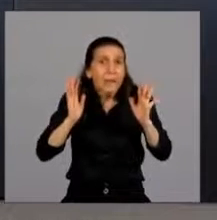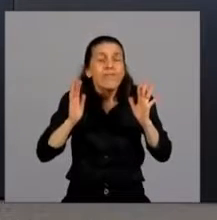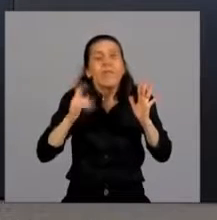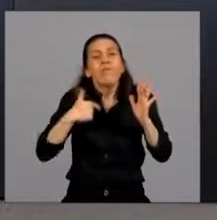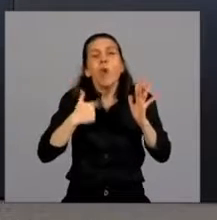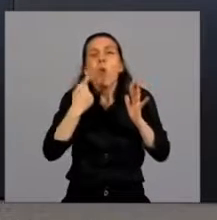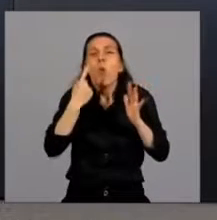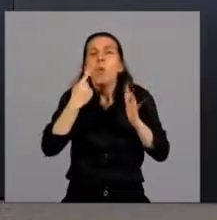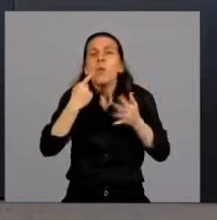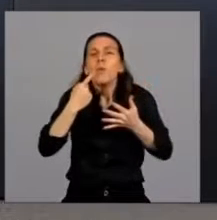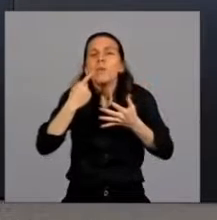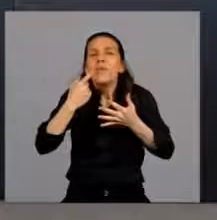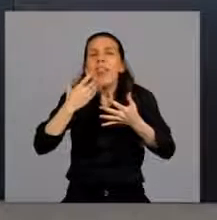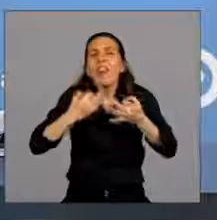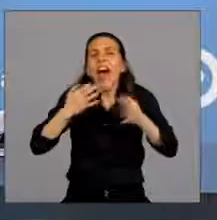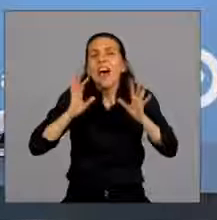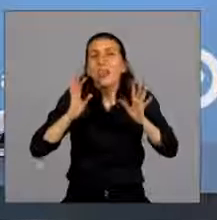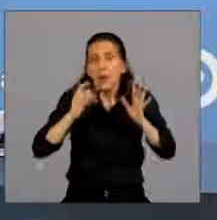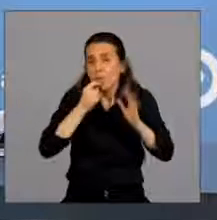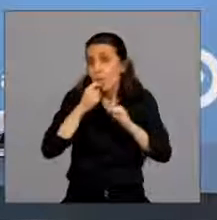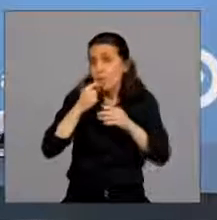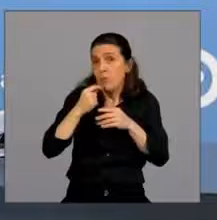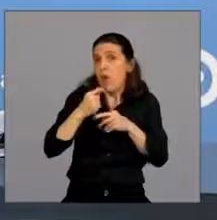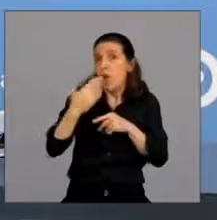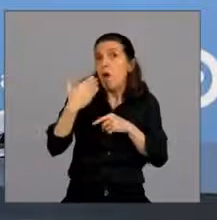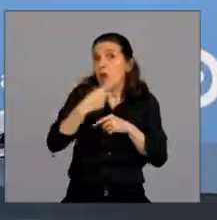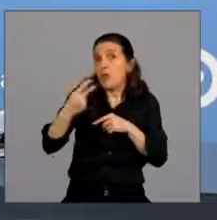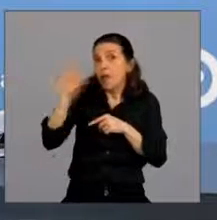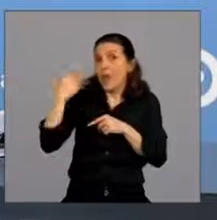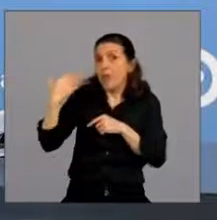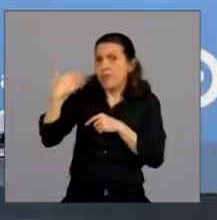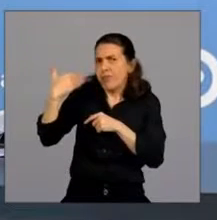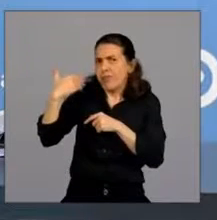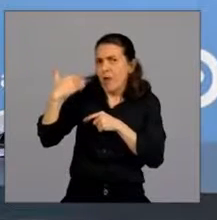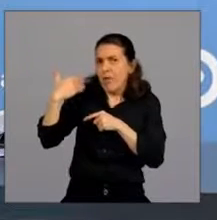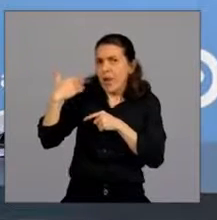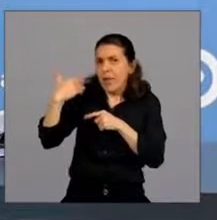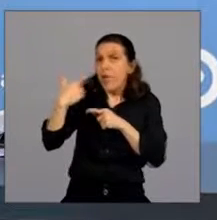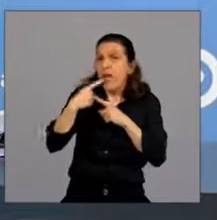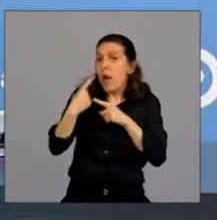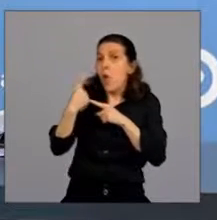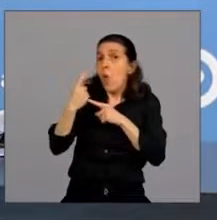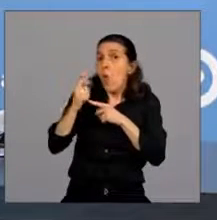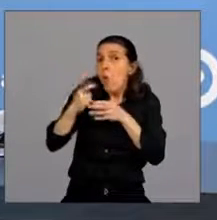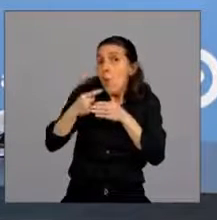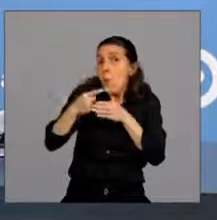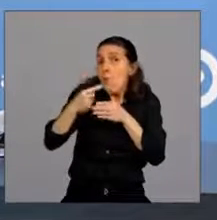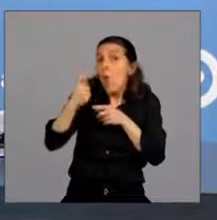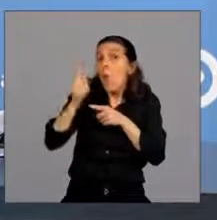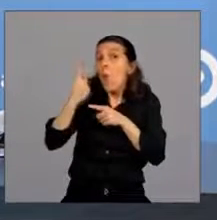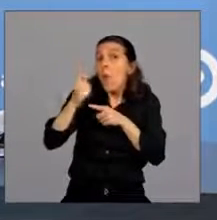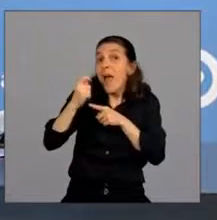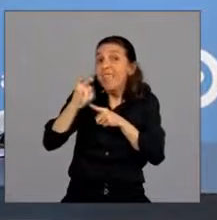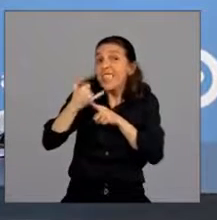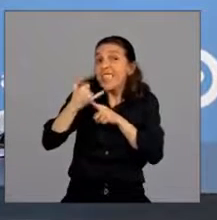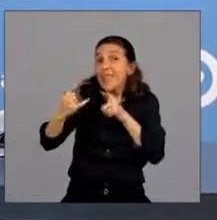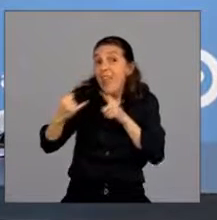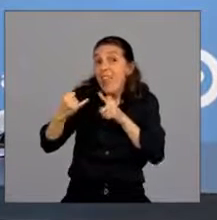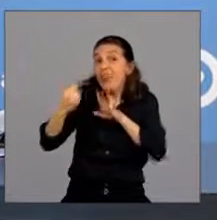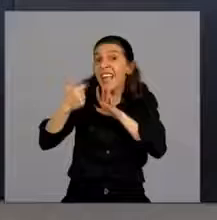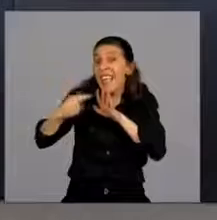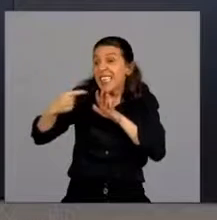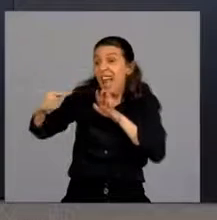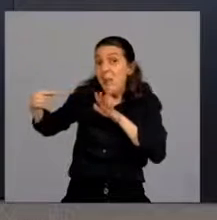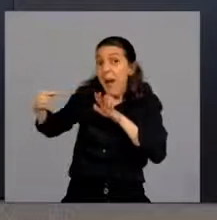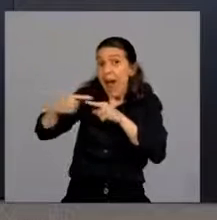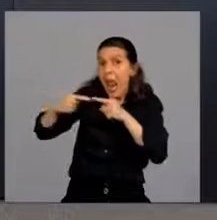alentador. Hasta la conferencia de prensa anterior, hace 2 semanas, veníamos un mes y medio, todos los días aumentaba un poquito la movilidad. La